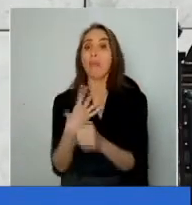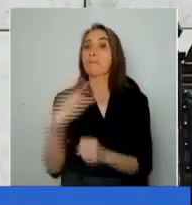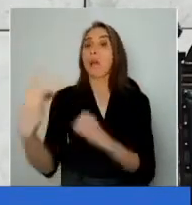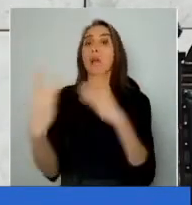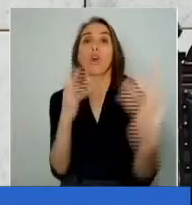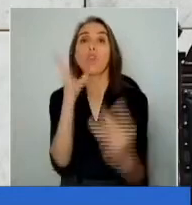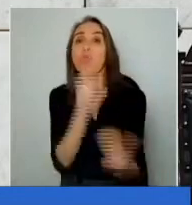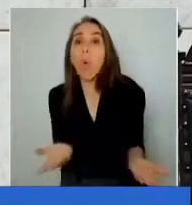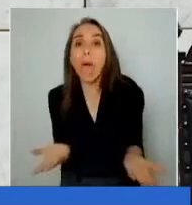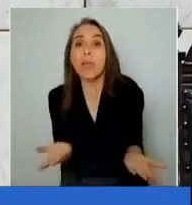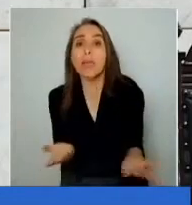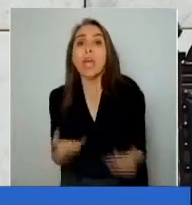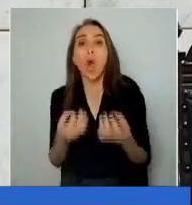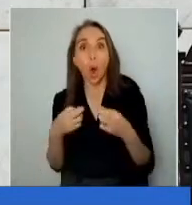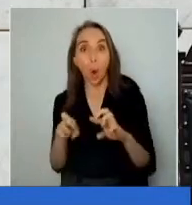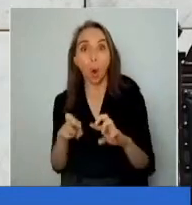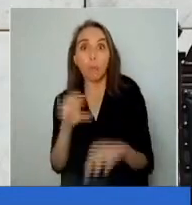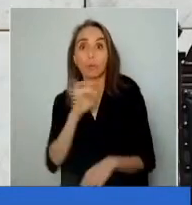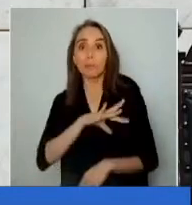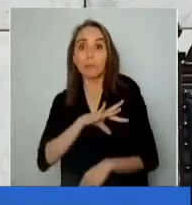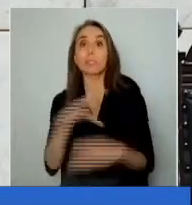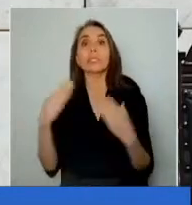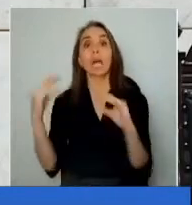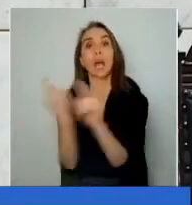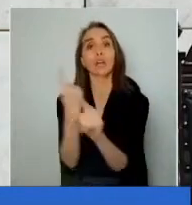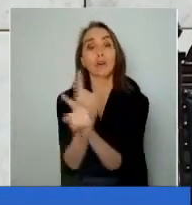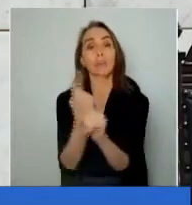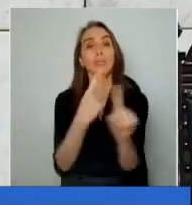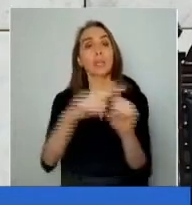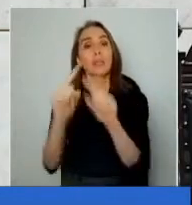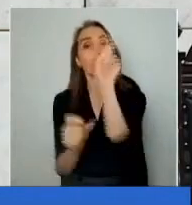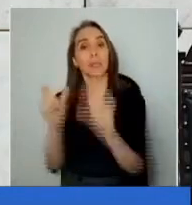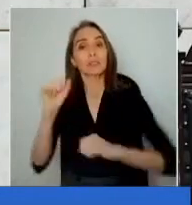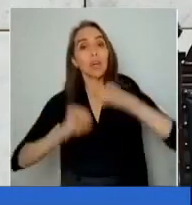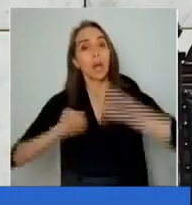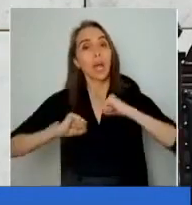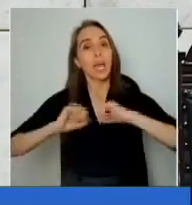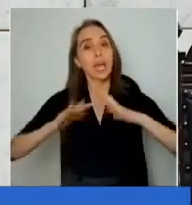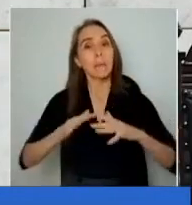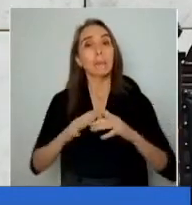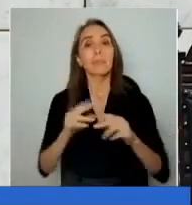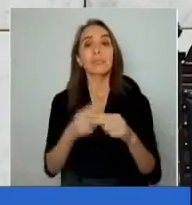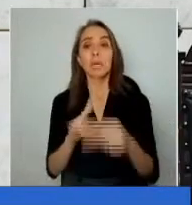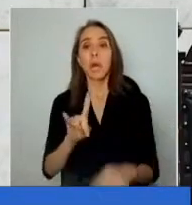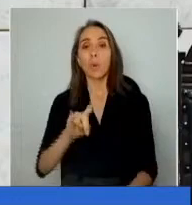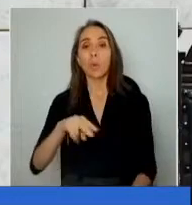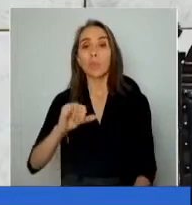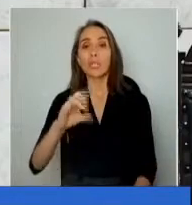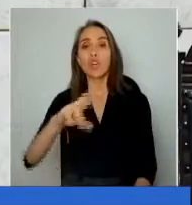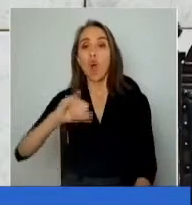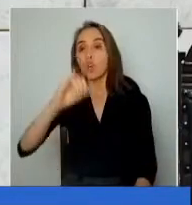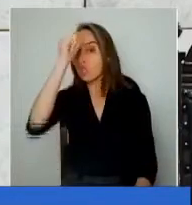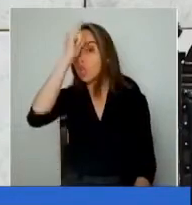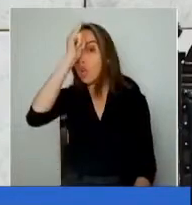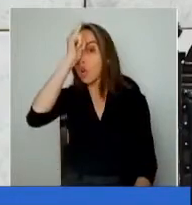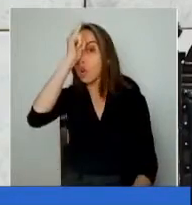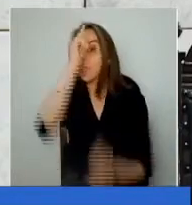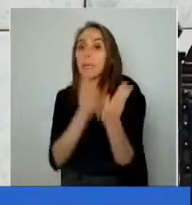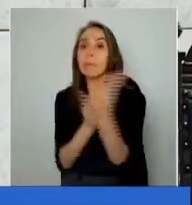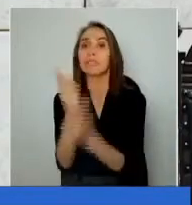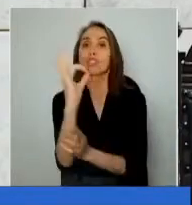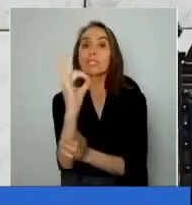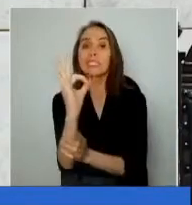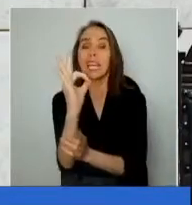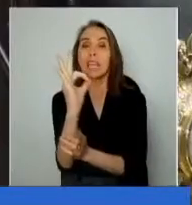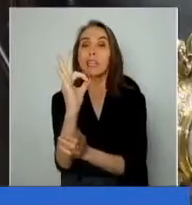Chile he conversado con varios emprendedores de empresas unicornios aquellas que partieron de Cero y que hoy día son